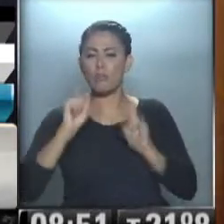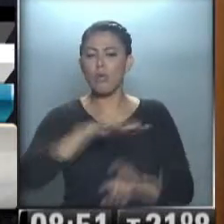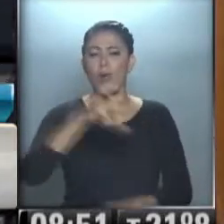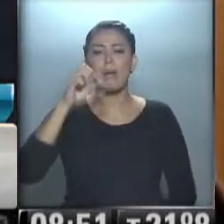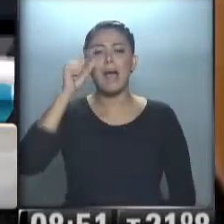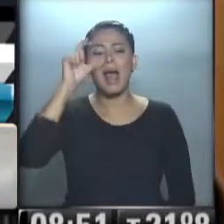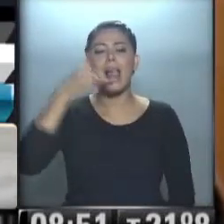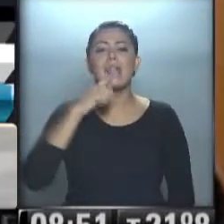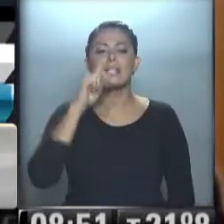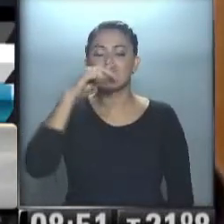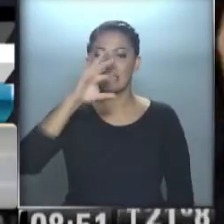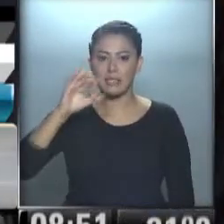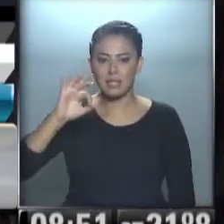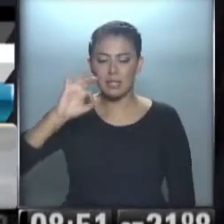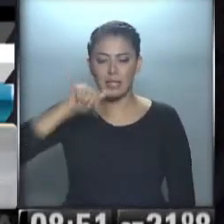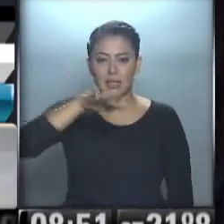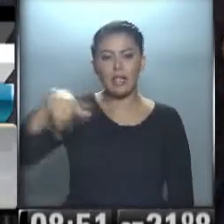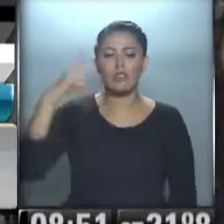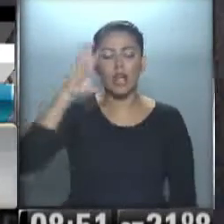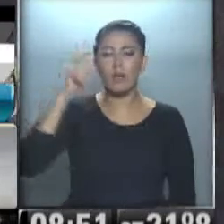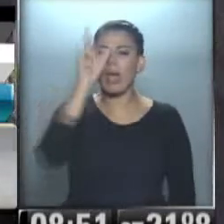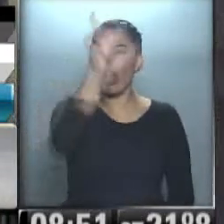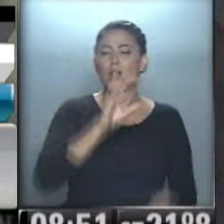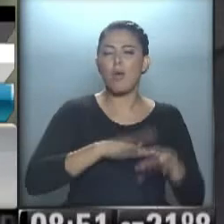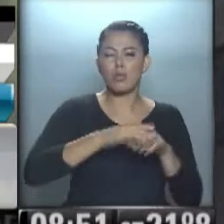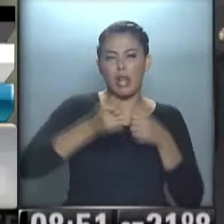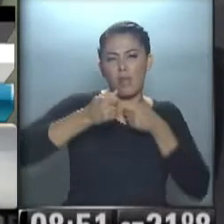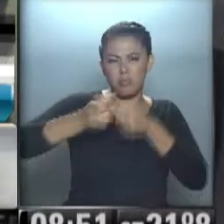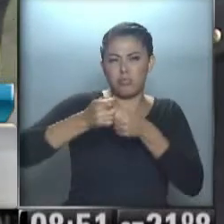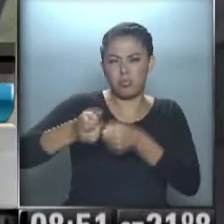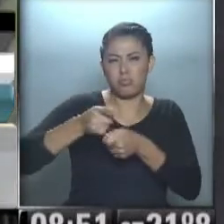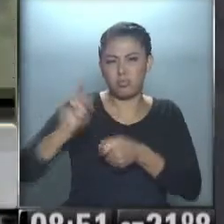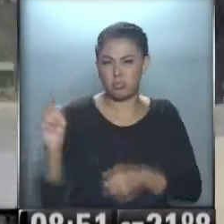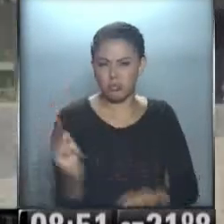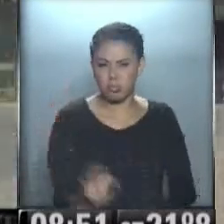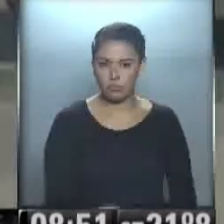recuerdan por décadas de represión y de sangrientos ataques